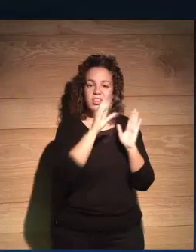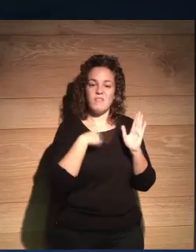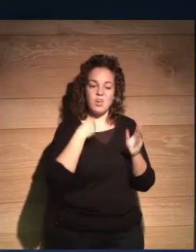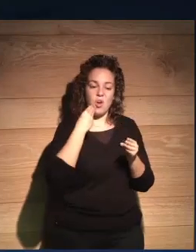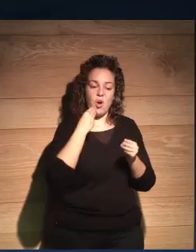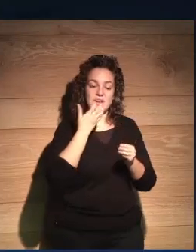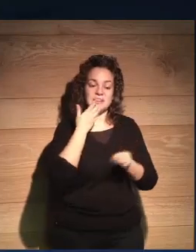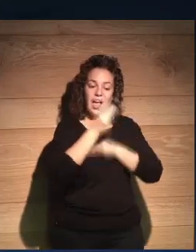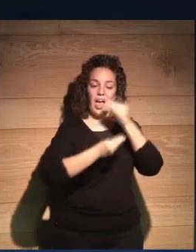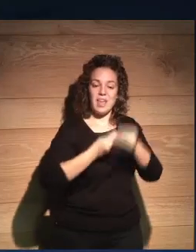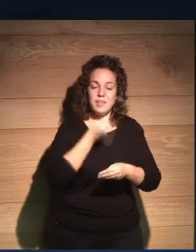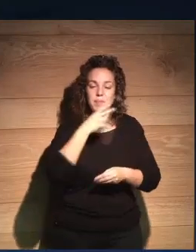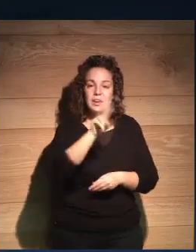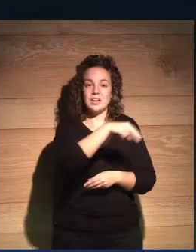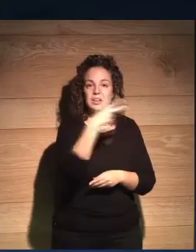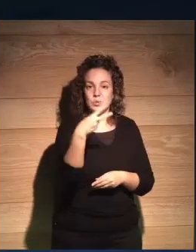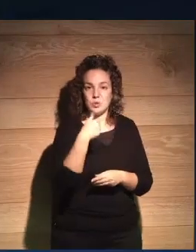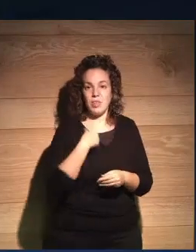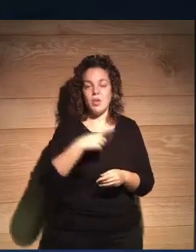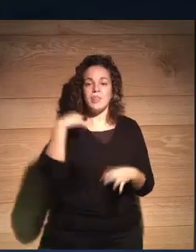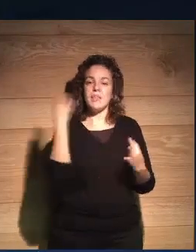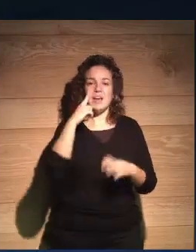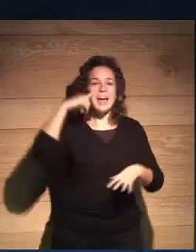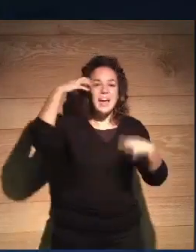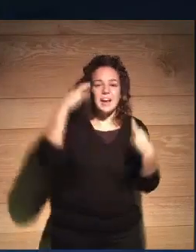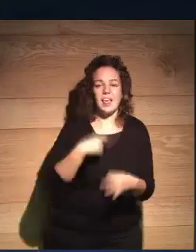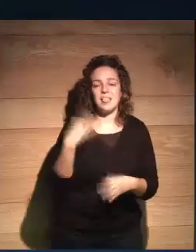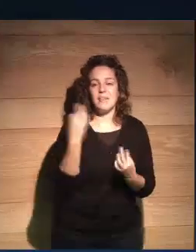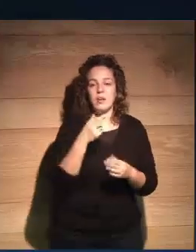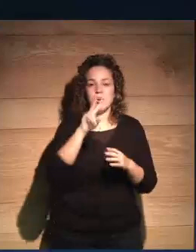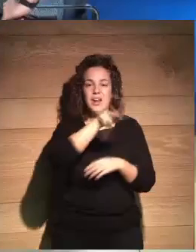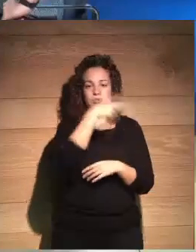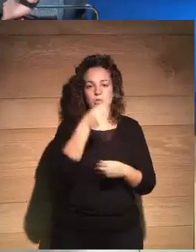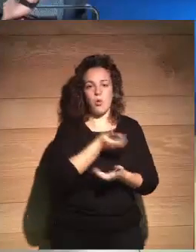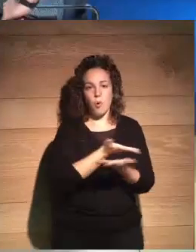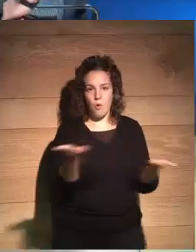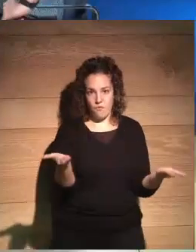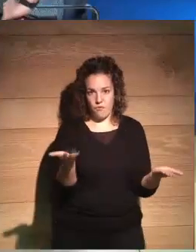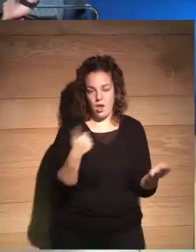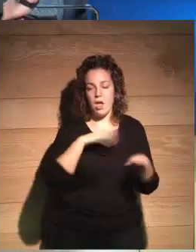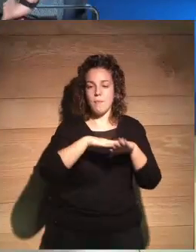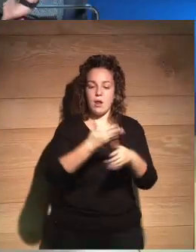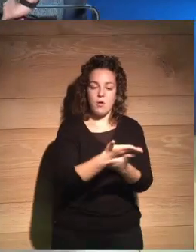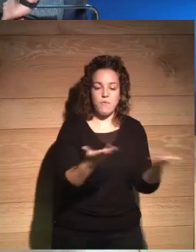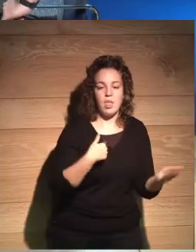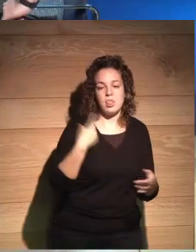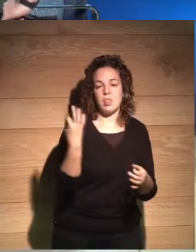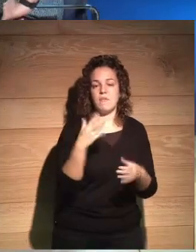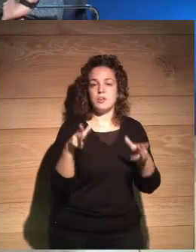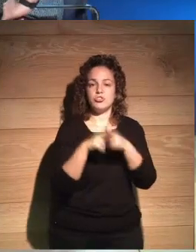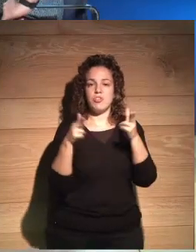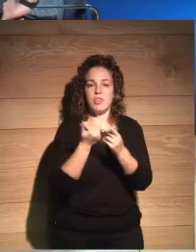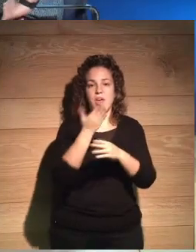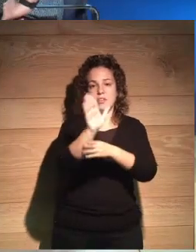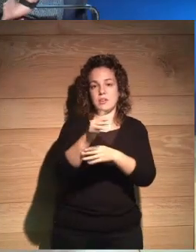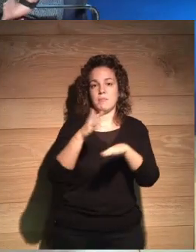aplicado, da estos resultados. Y debemos creer, no creer la palabra, pero debemos que confiar en esos resultados. Pero para confiar en esos resultados también hay que mostrarle a la sociedad que hay veces resultados